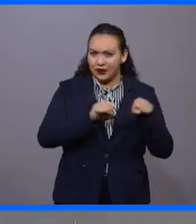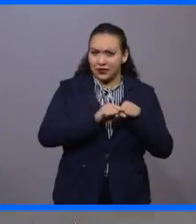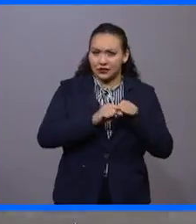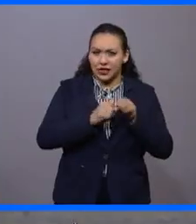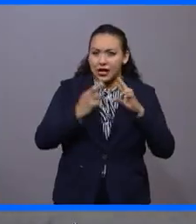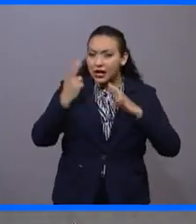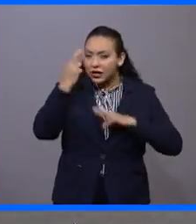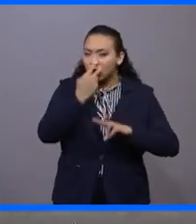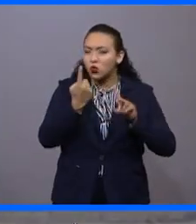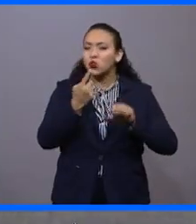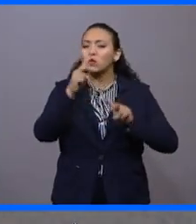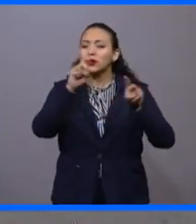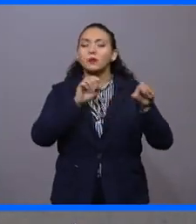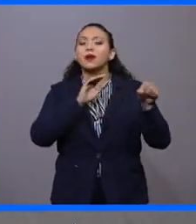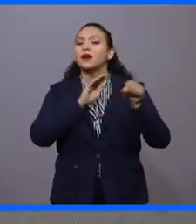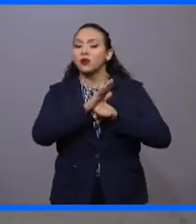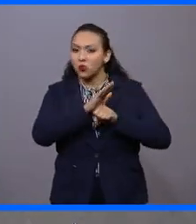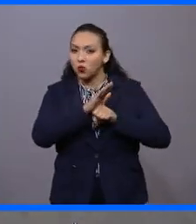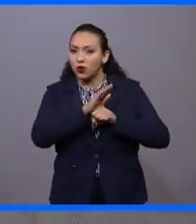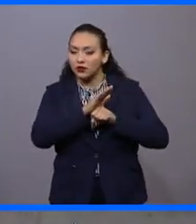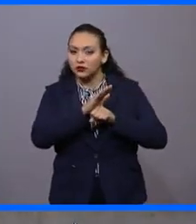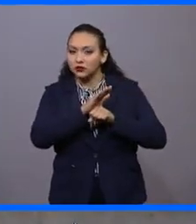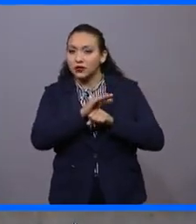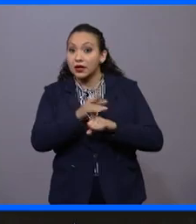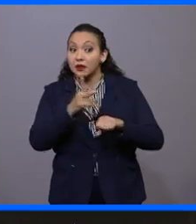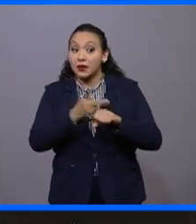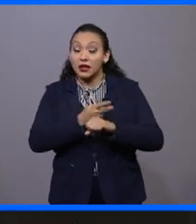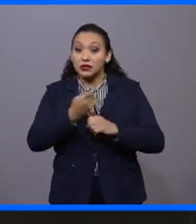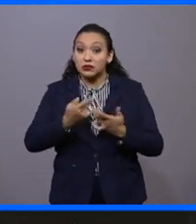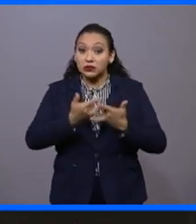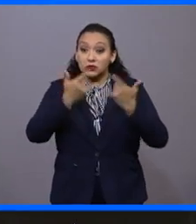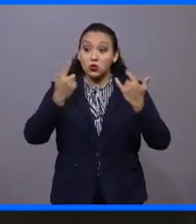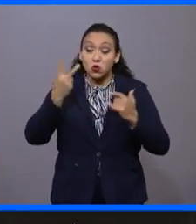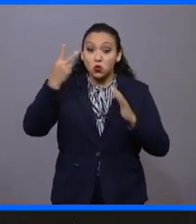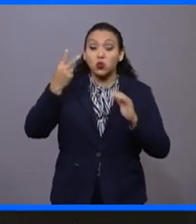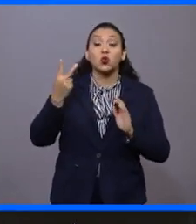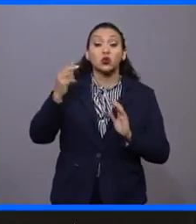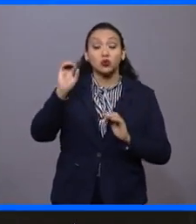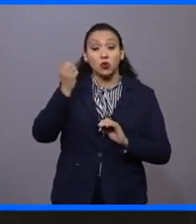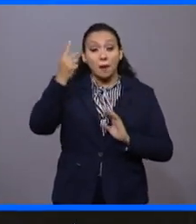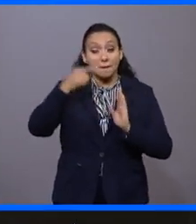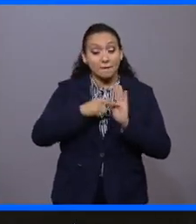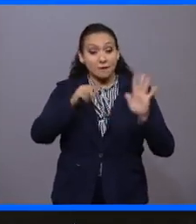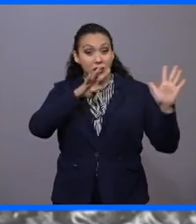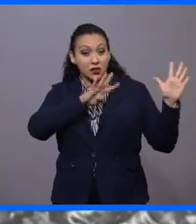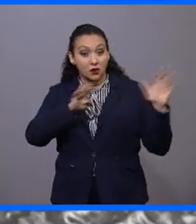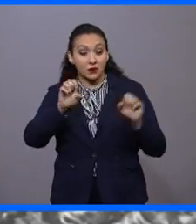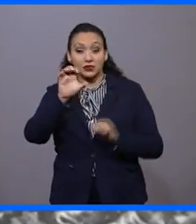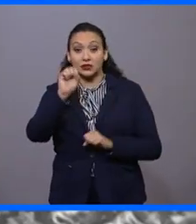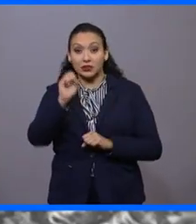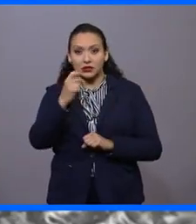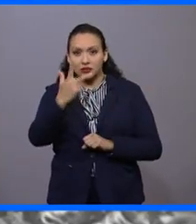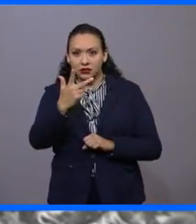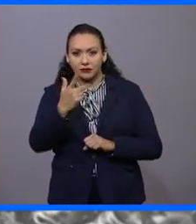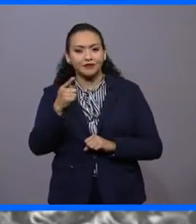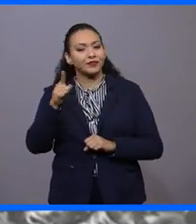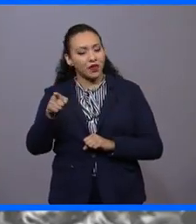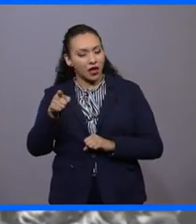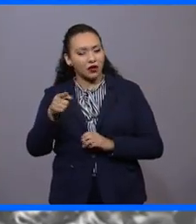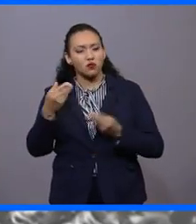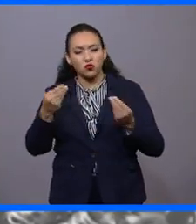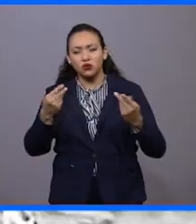resolvió un asunto relacionado con los sucesos ocurridos el 2 de octubre de 1968, en los que perdieron la